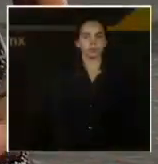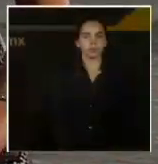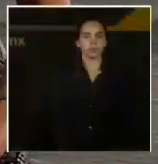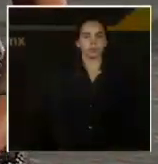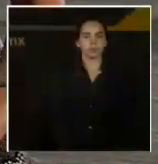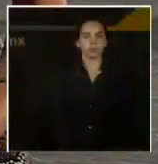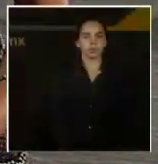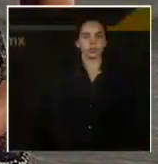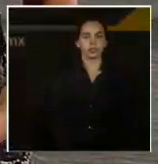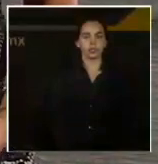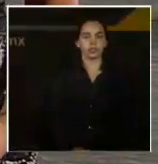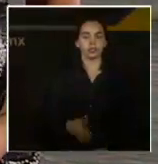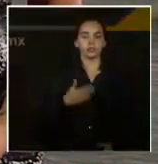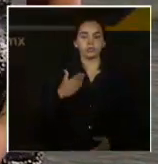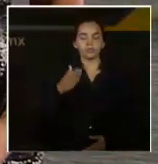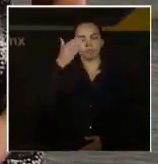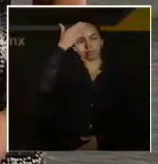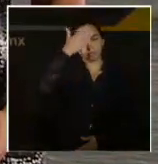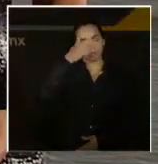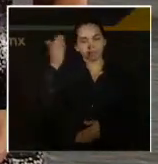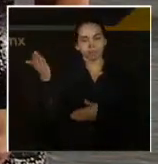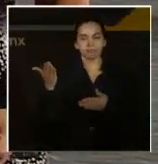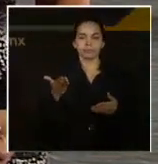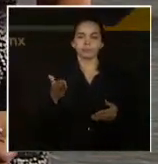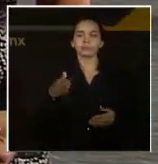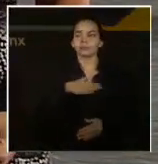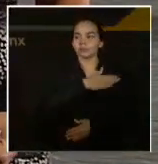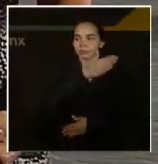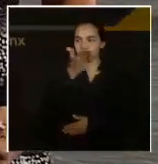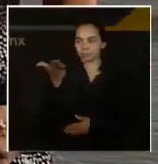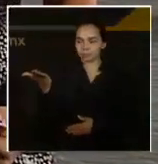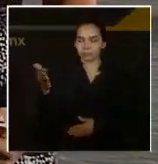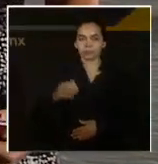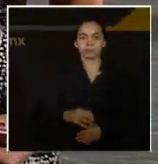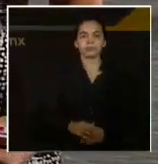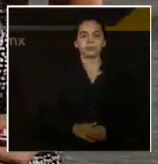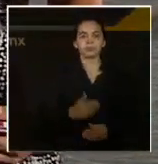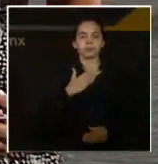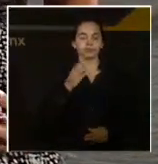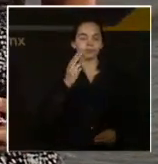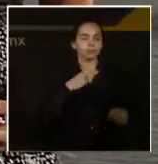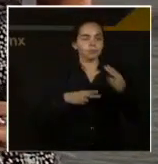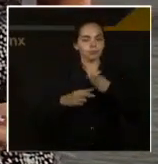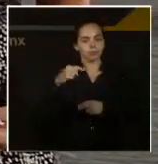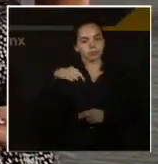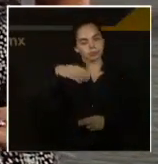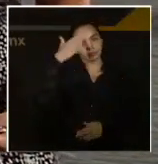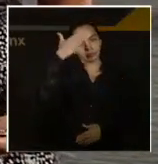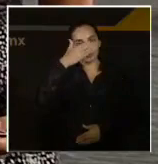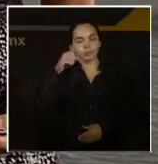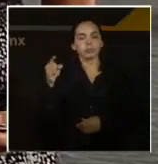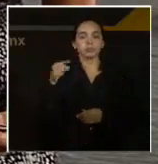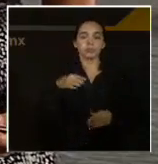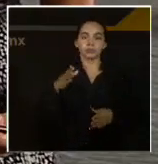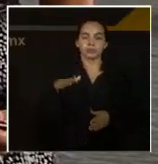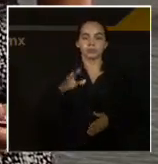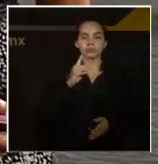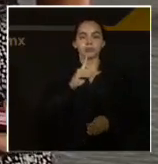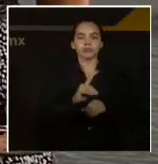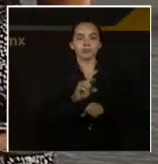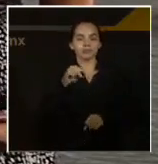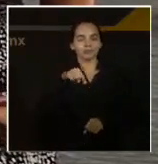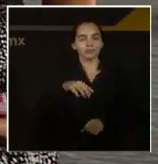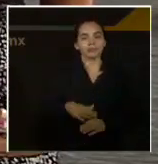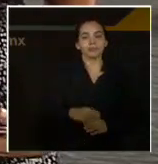Damas y caballeros, muy buenas noches. Tengan todos ustedes. Sean bienvenidos todos quienes están y